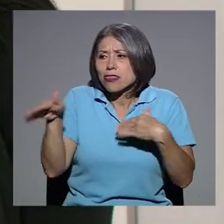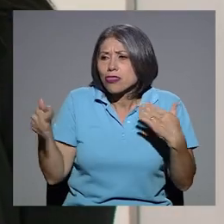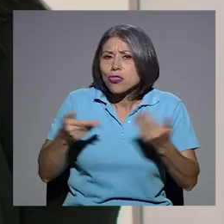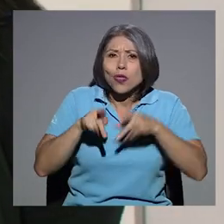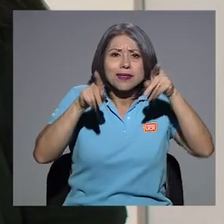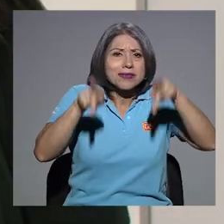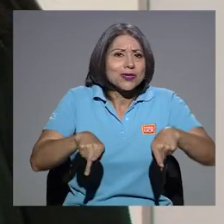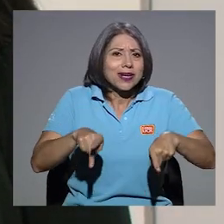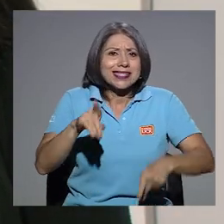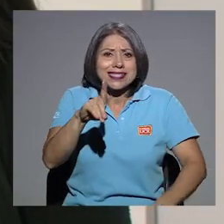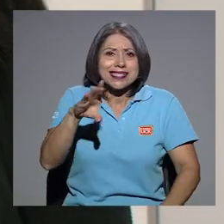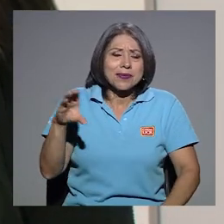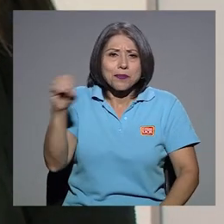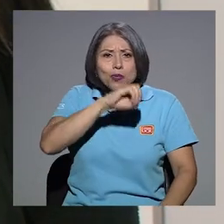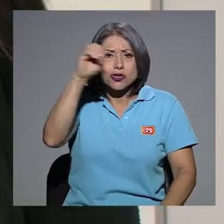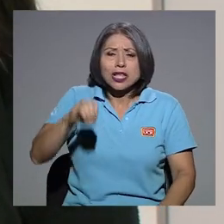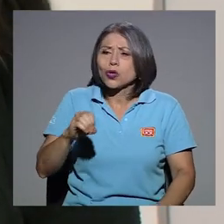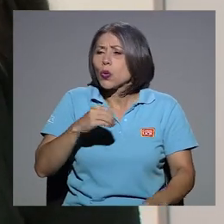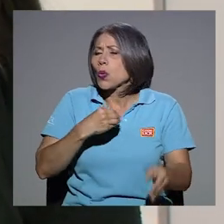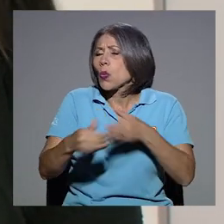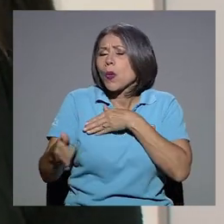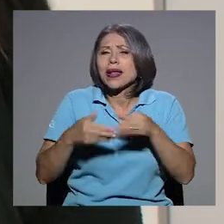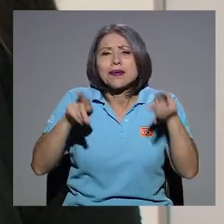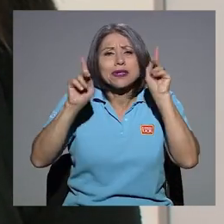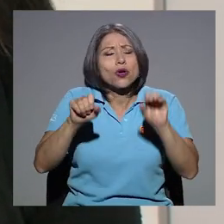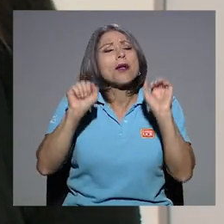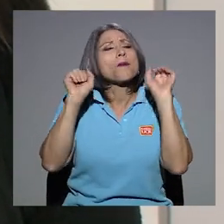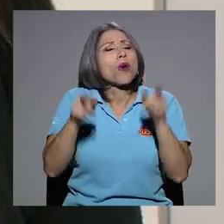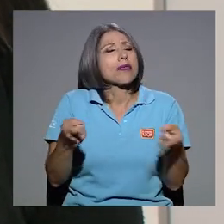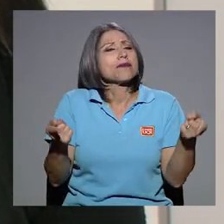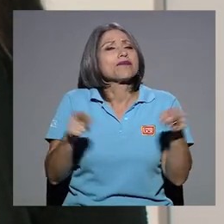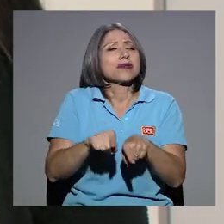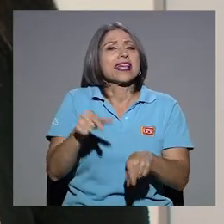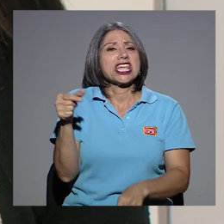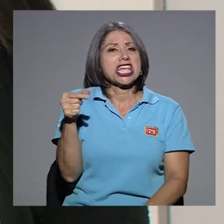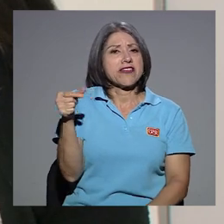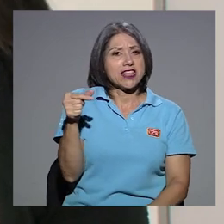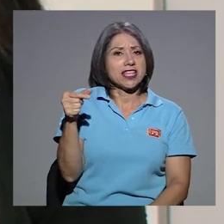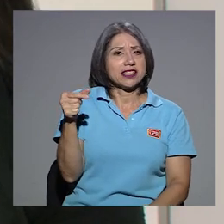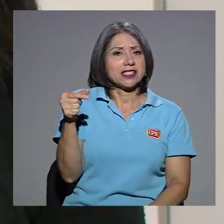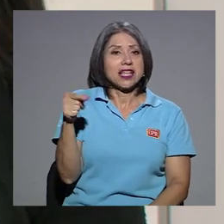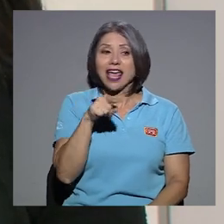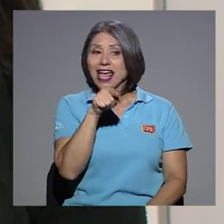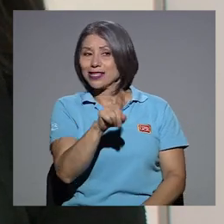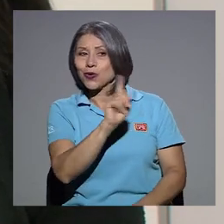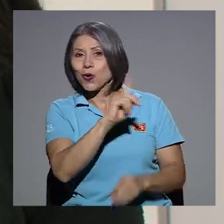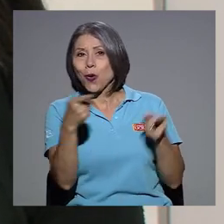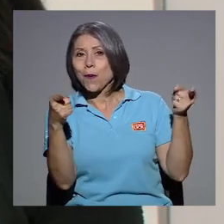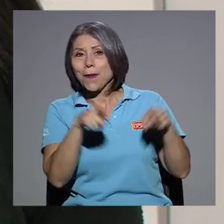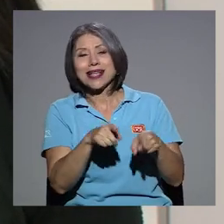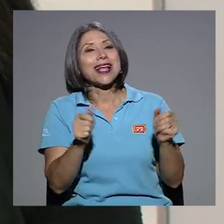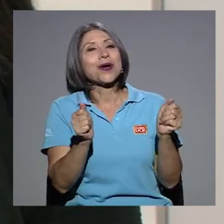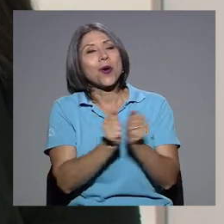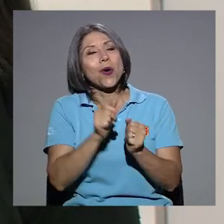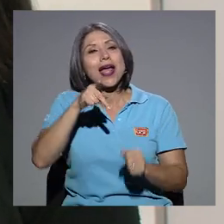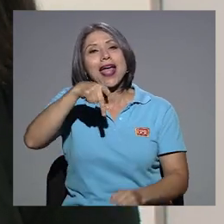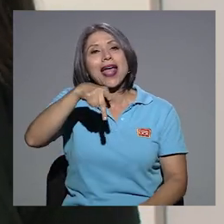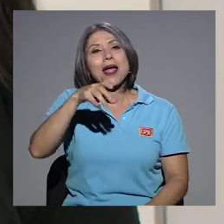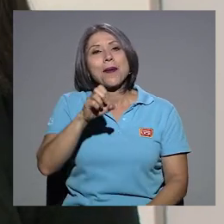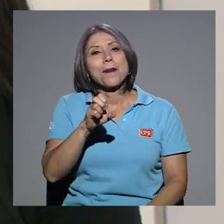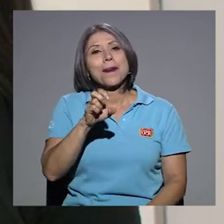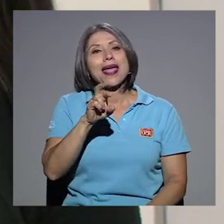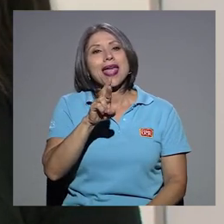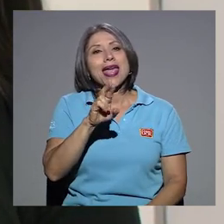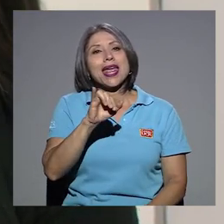todos los seres humanos somos susceptibles de desarrollar gingivitis en algún momento. Uh-huh. Cosa que no pasa, por ejemplo, con una periodontitis. Que